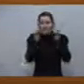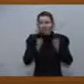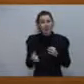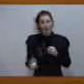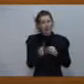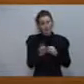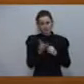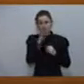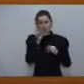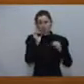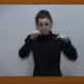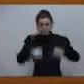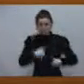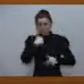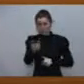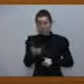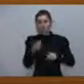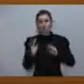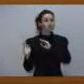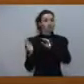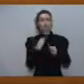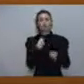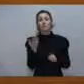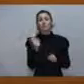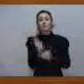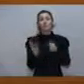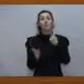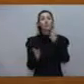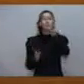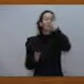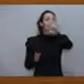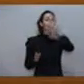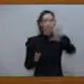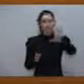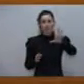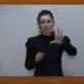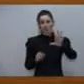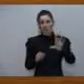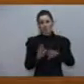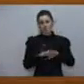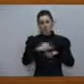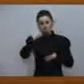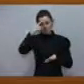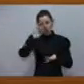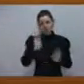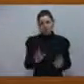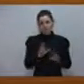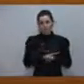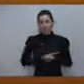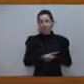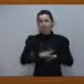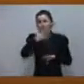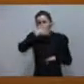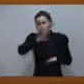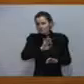de hecho, hoy se ha dicho aquí por parte de otra portavoz, no han denunciado, que yo sepa, este Gobierno, que yo sepa, no ha